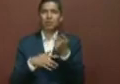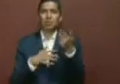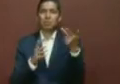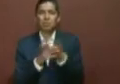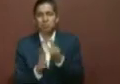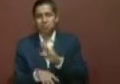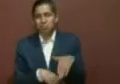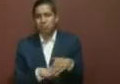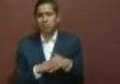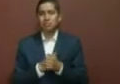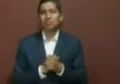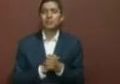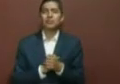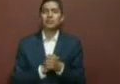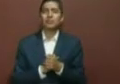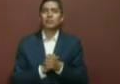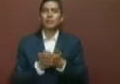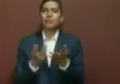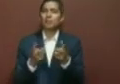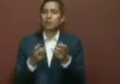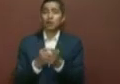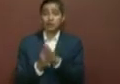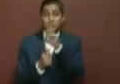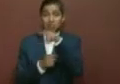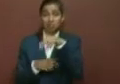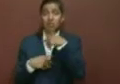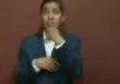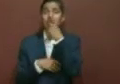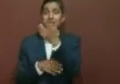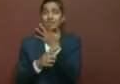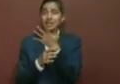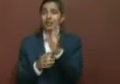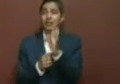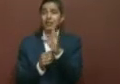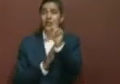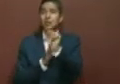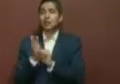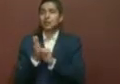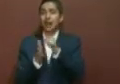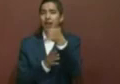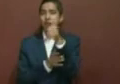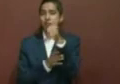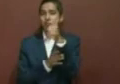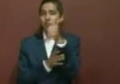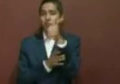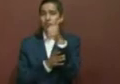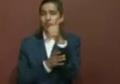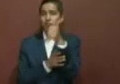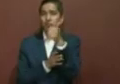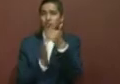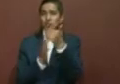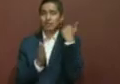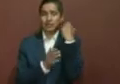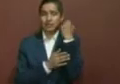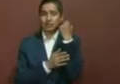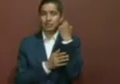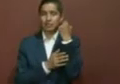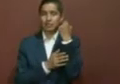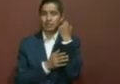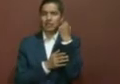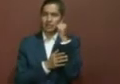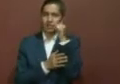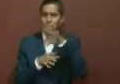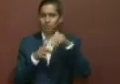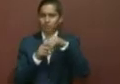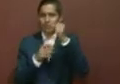homicidios, Rodolfo, por cierto, un dato, el mes que terminó, en agosto, en septiembre, sobre todo